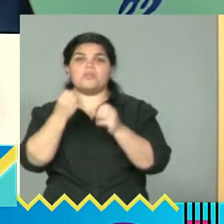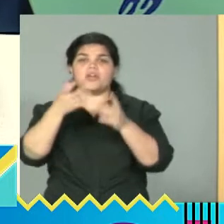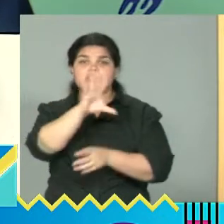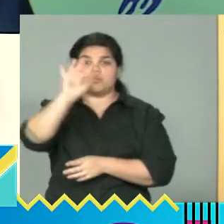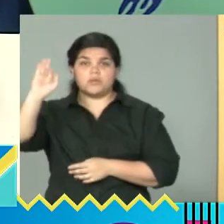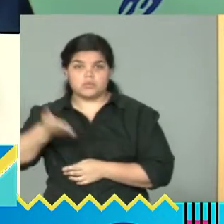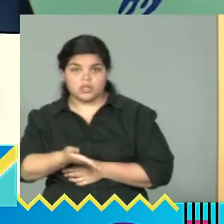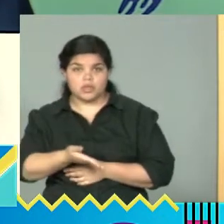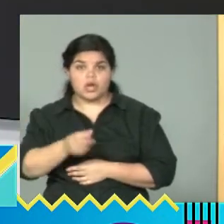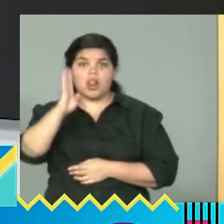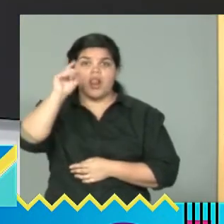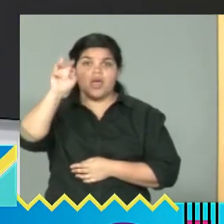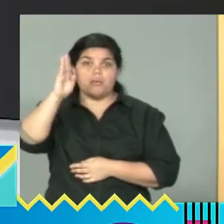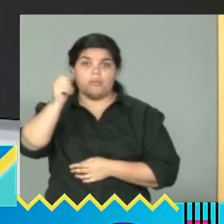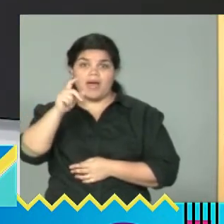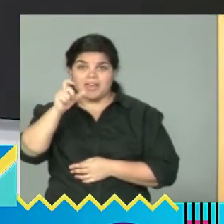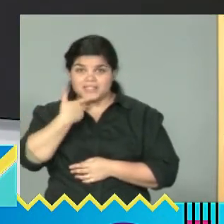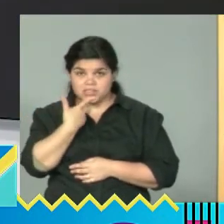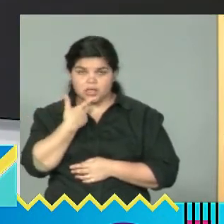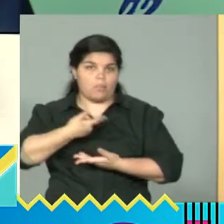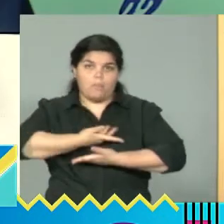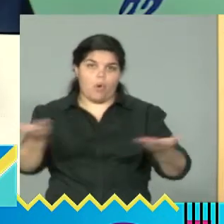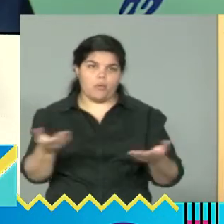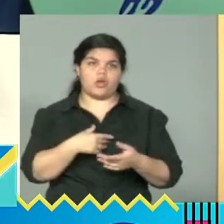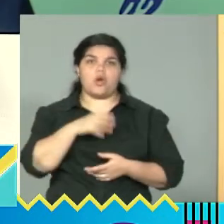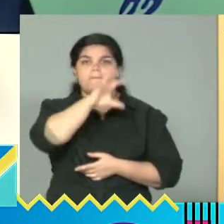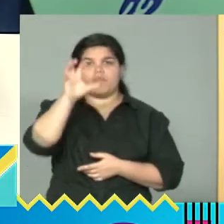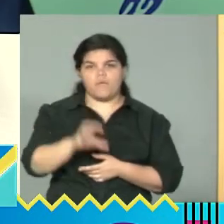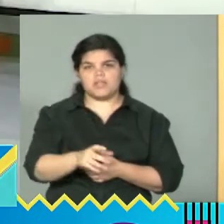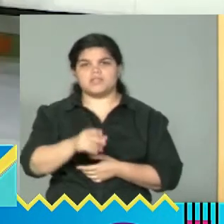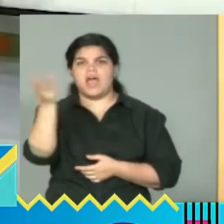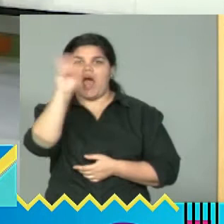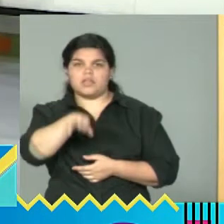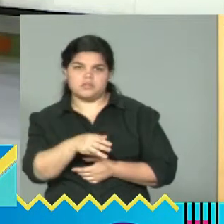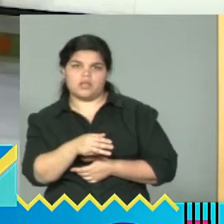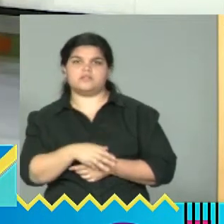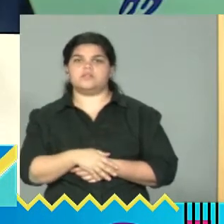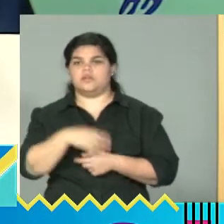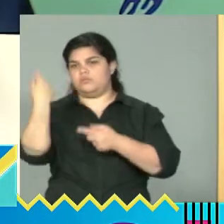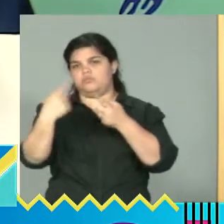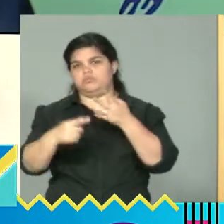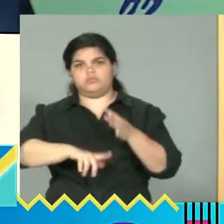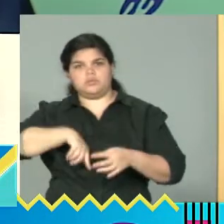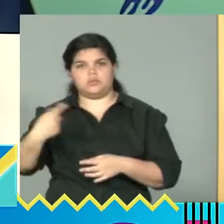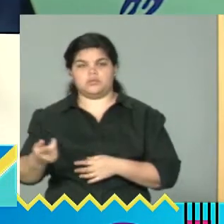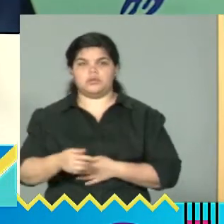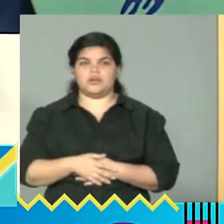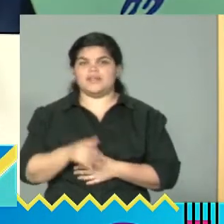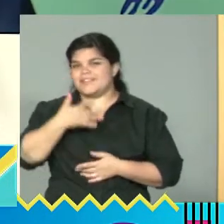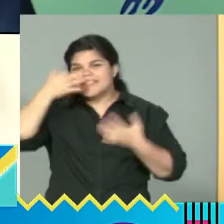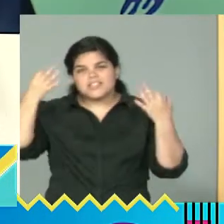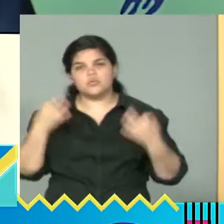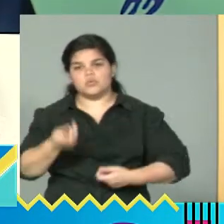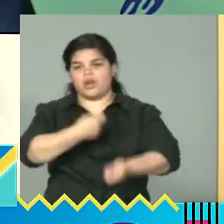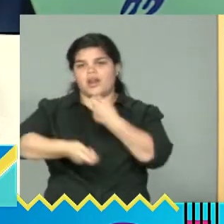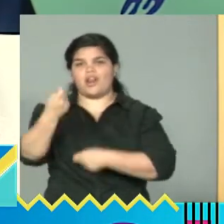el ámbito público, entre banca pública, provincias, ANSES y demás, por lo cual eso obviamente que le iban a renovar, y